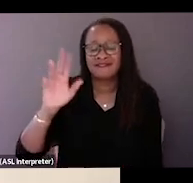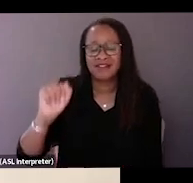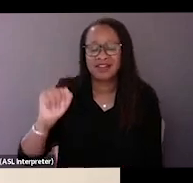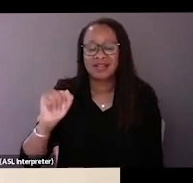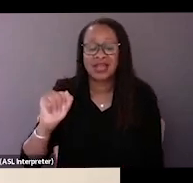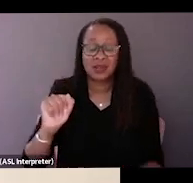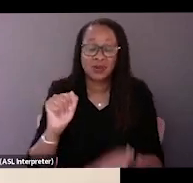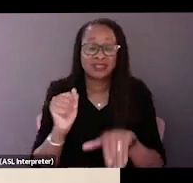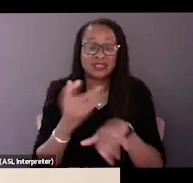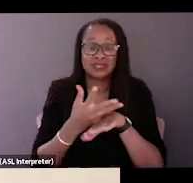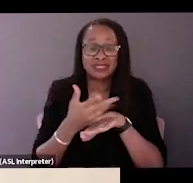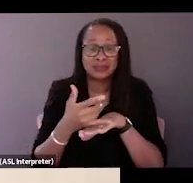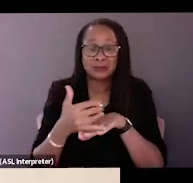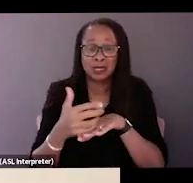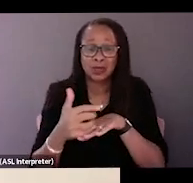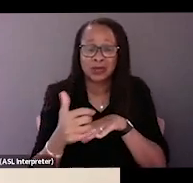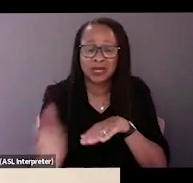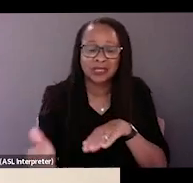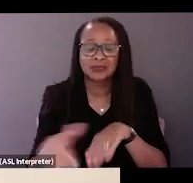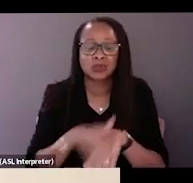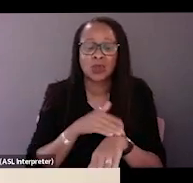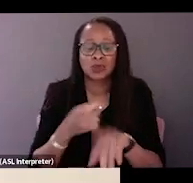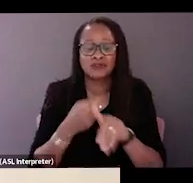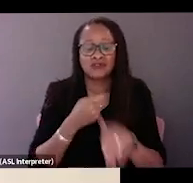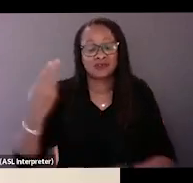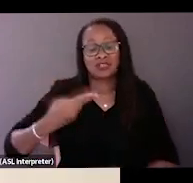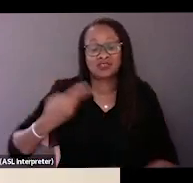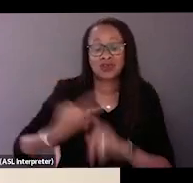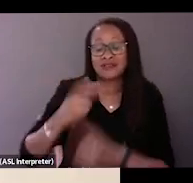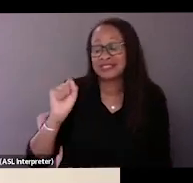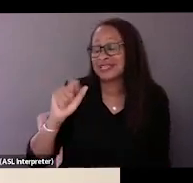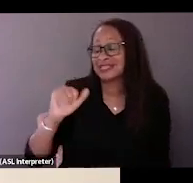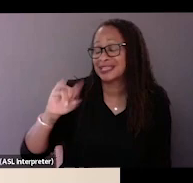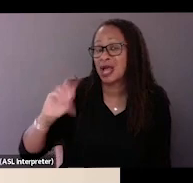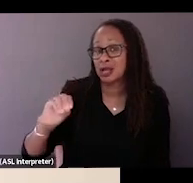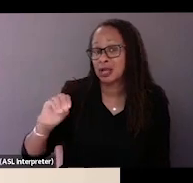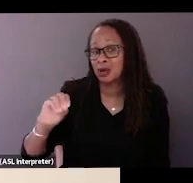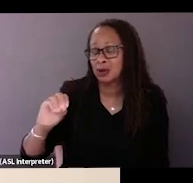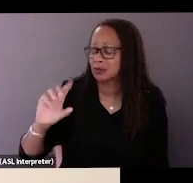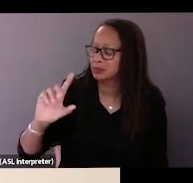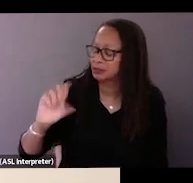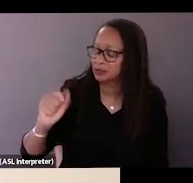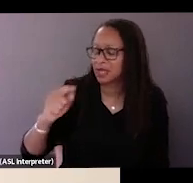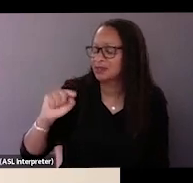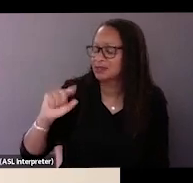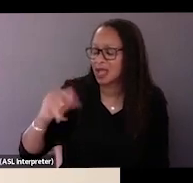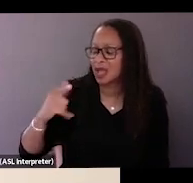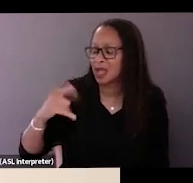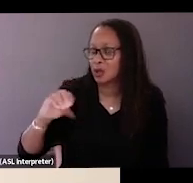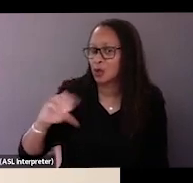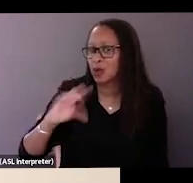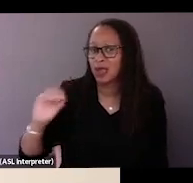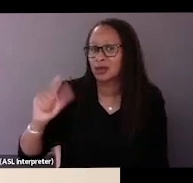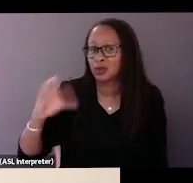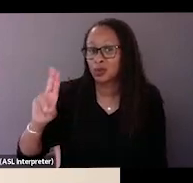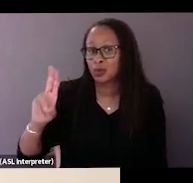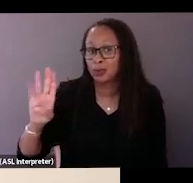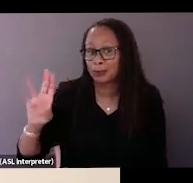siento que ahora hay un registro, una película, donde ella queda atrapada